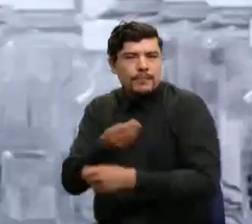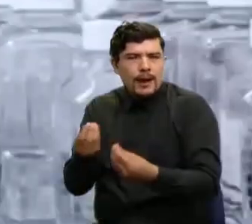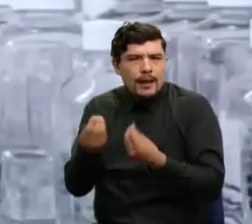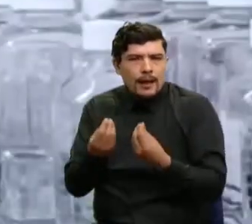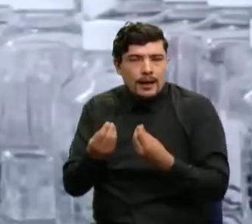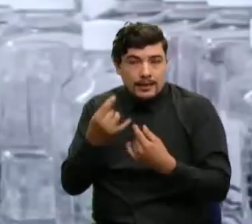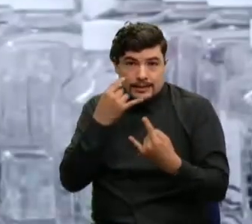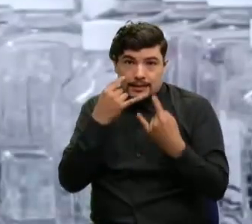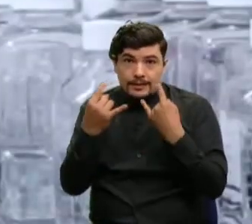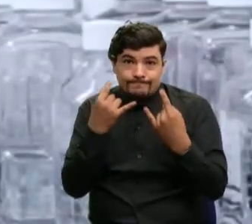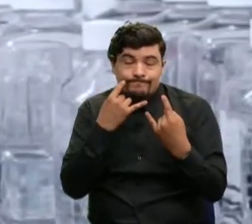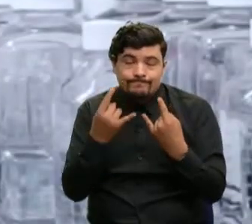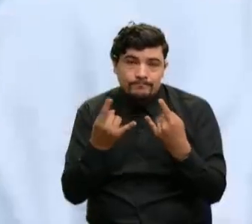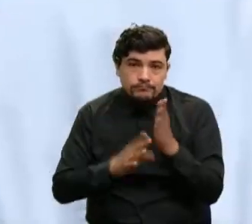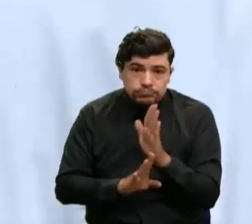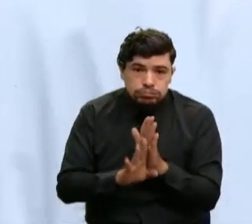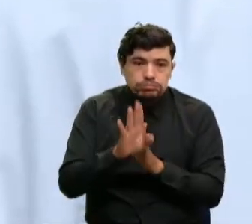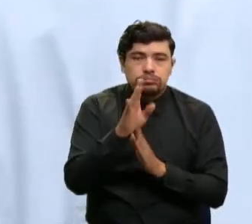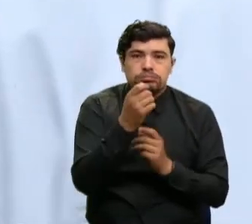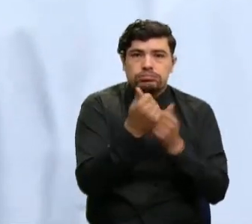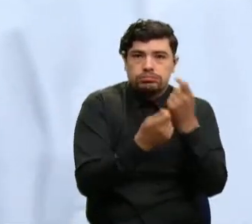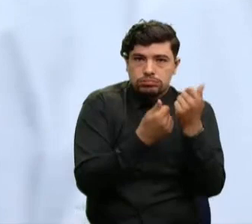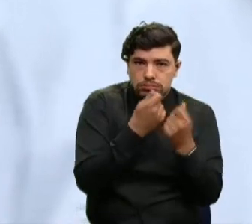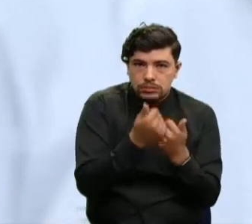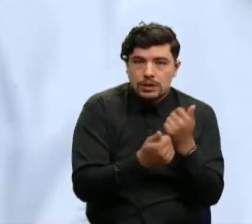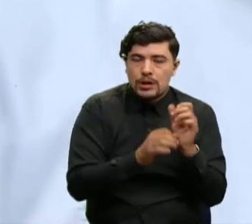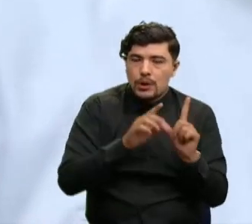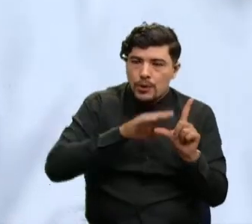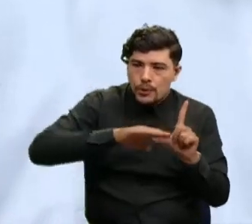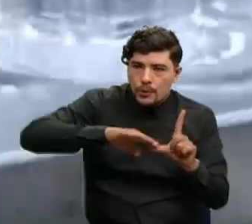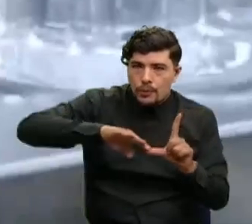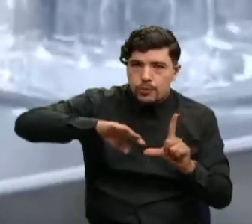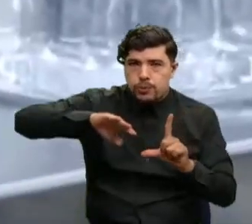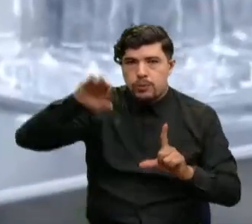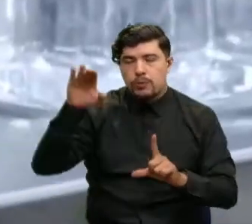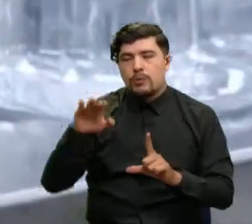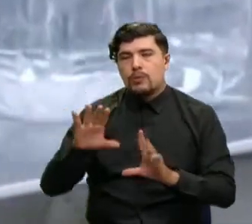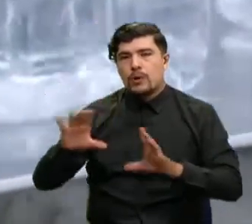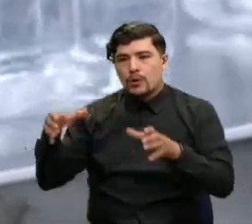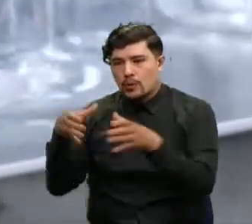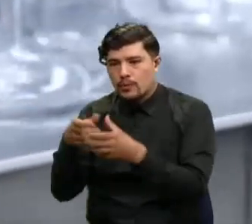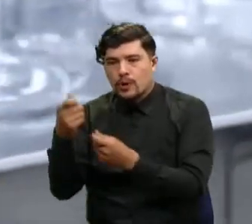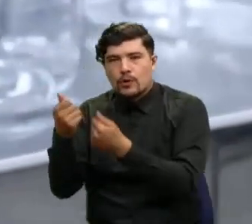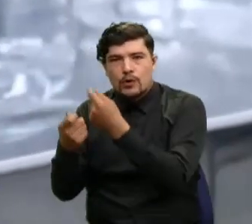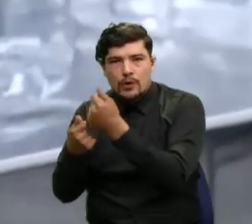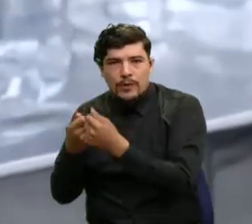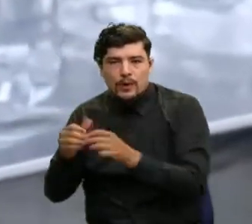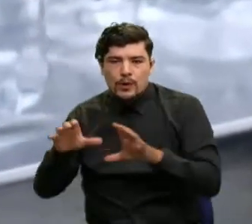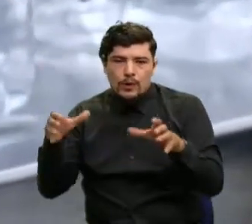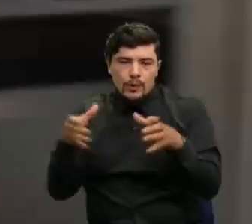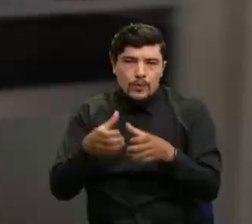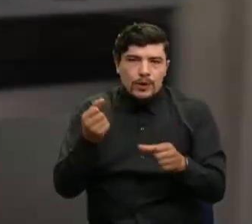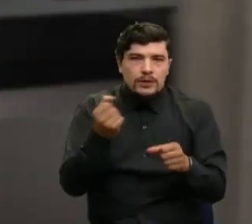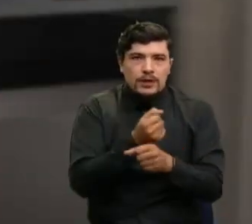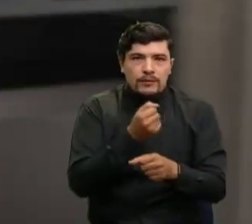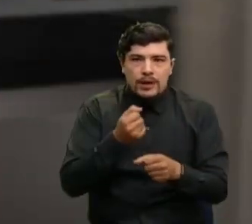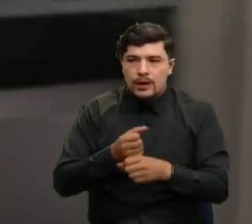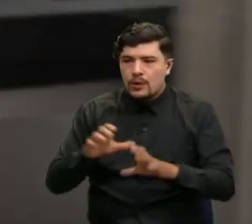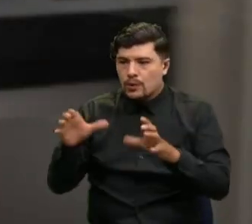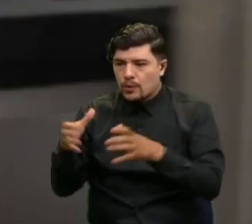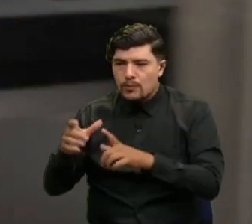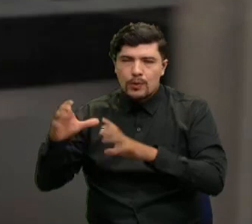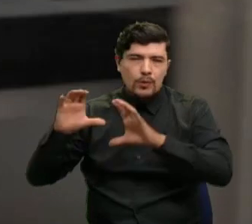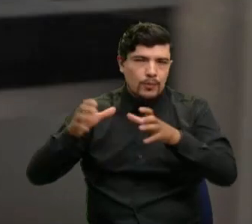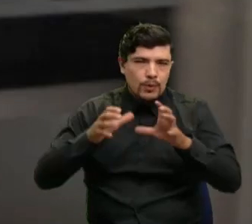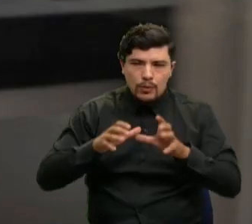departamental, reactivar la economía en una forma ascendente, reactivar los sectores gremiales y, por supuesto, que se siga